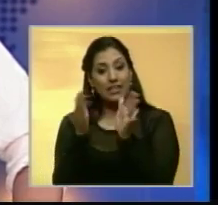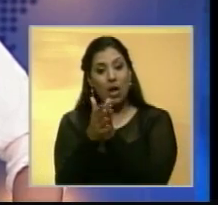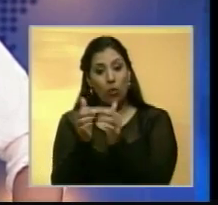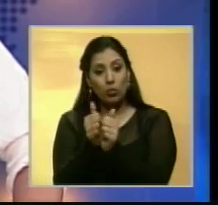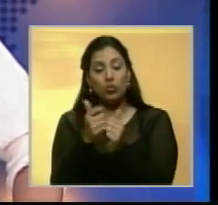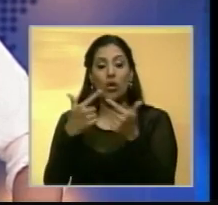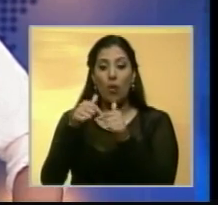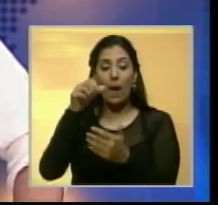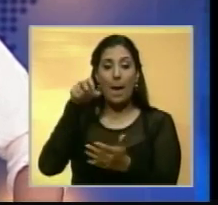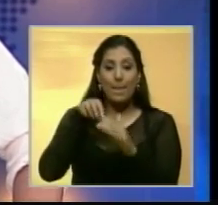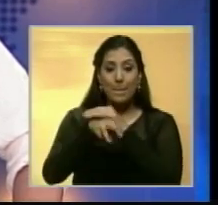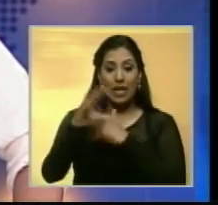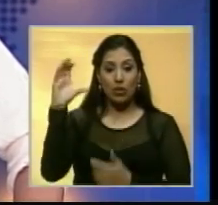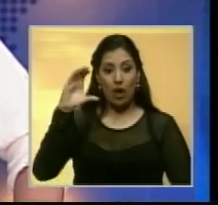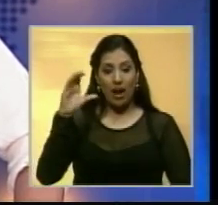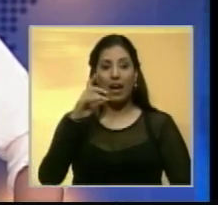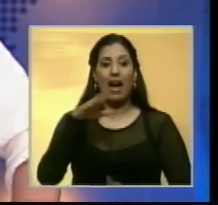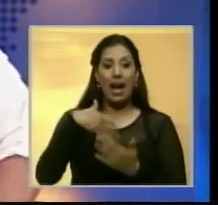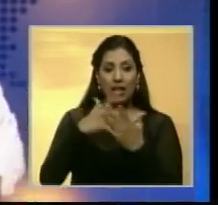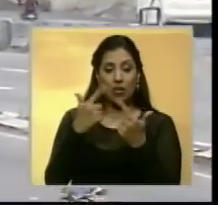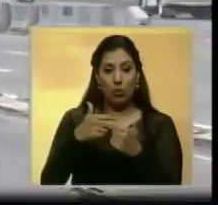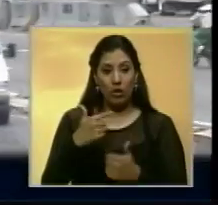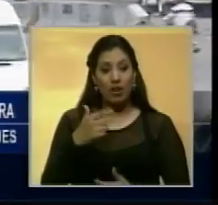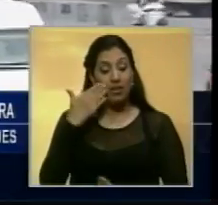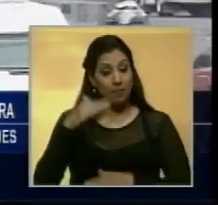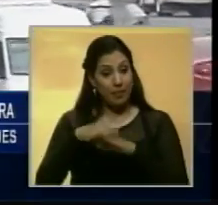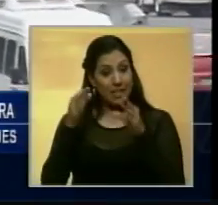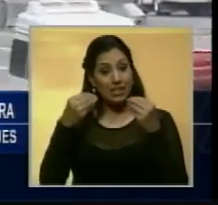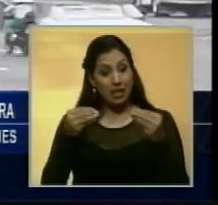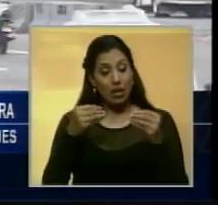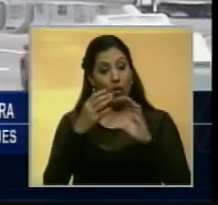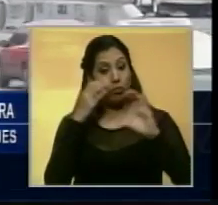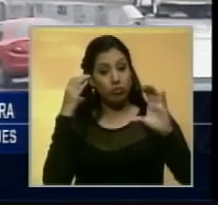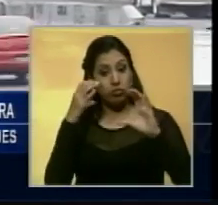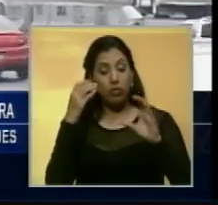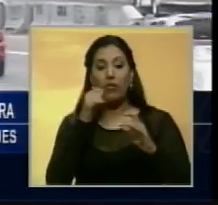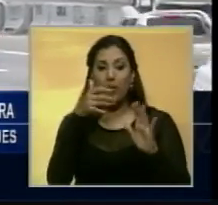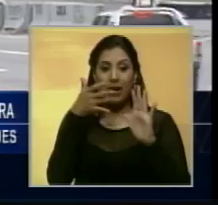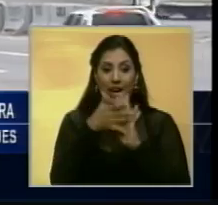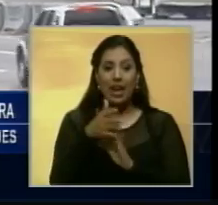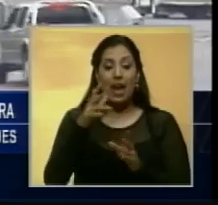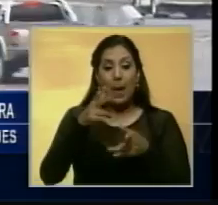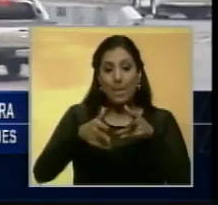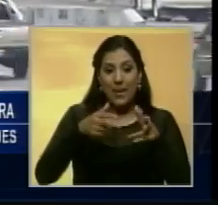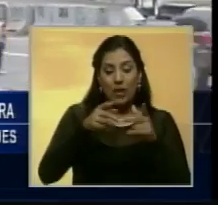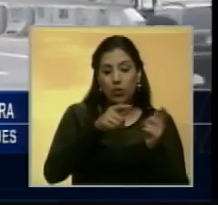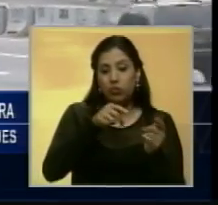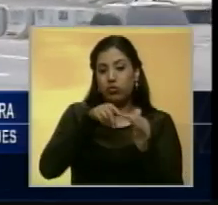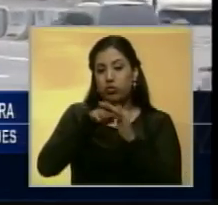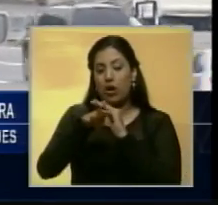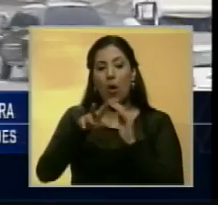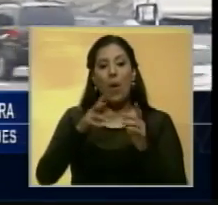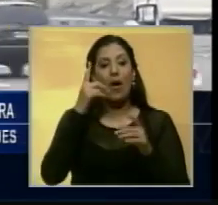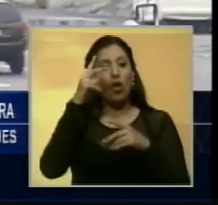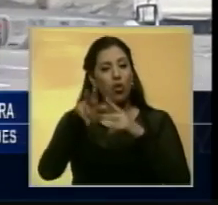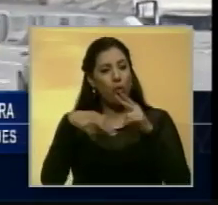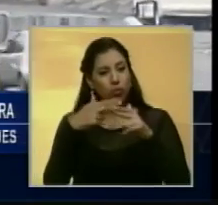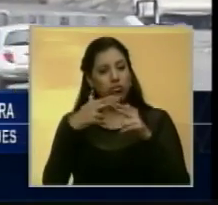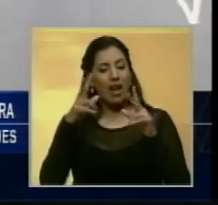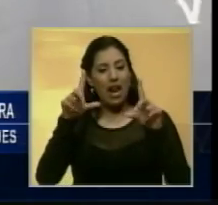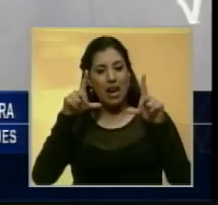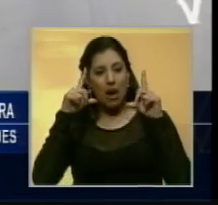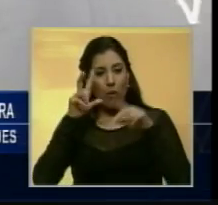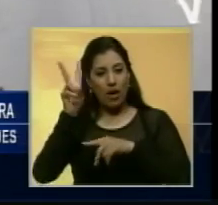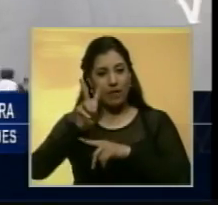del metro de Caracas, a donde llegará la unidad. El Ministerio de Transporte Terrestre informó que los vagones se movilizarán desde el puerto ubicado en la